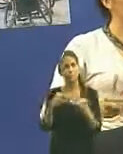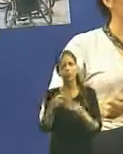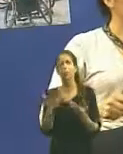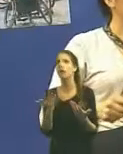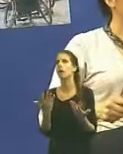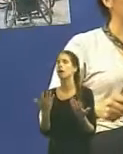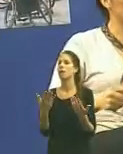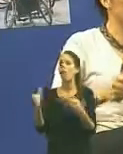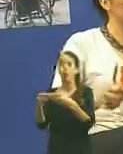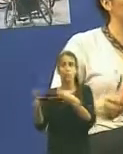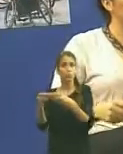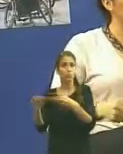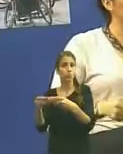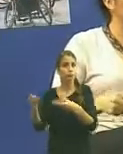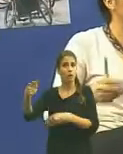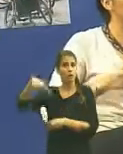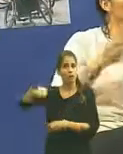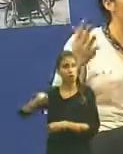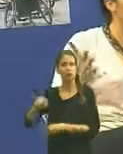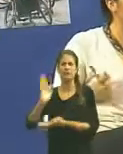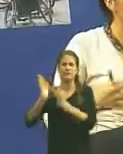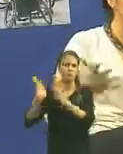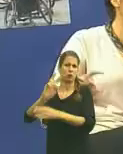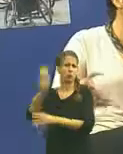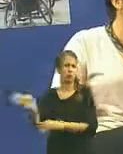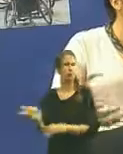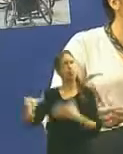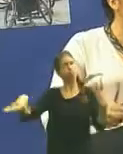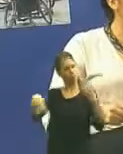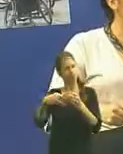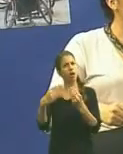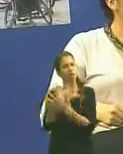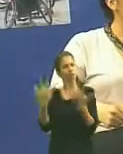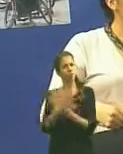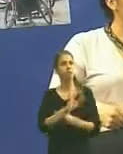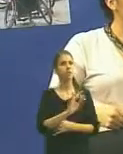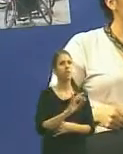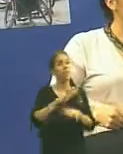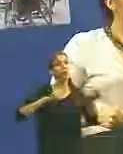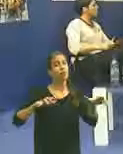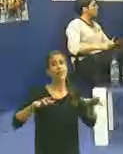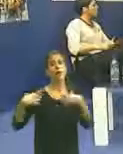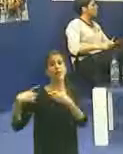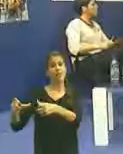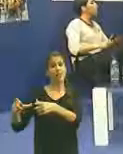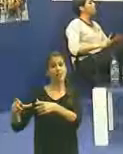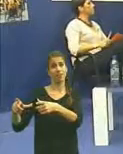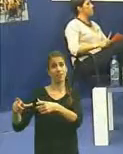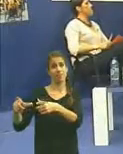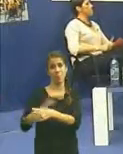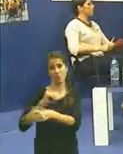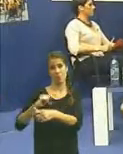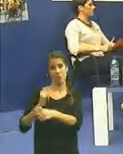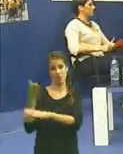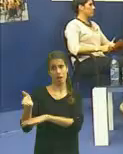serie de los usuarios que trabajan con ustedes, otros tratamientos, otras terapias. La mayoría van a gabinetes particulares. Y